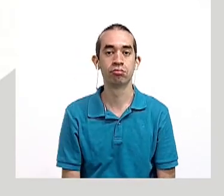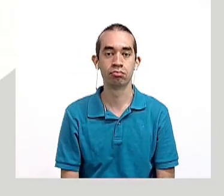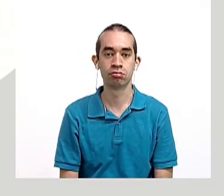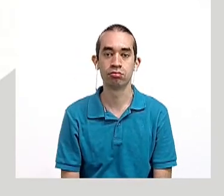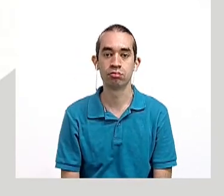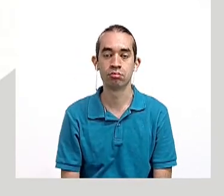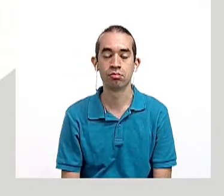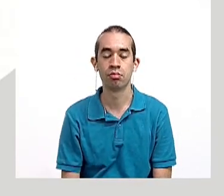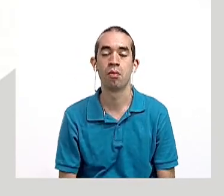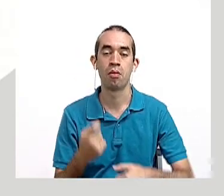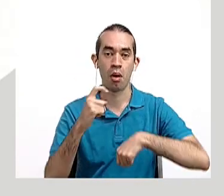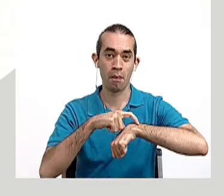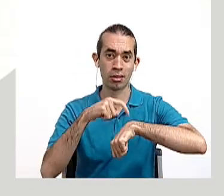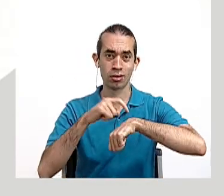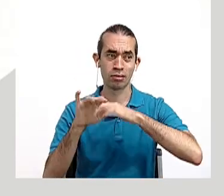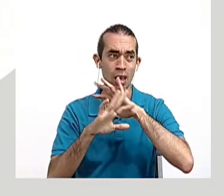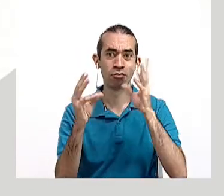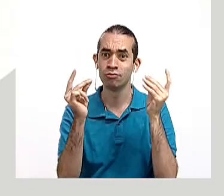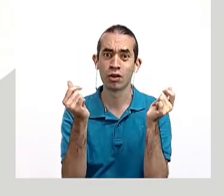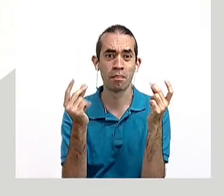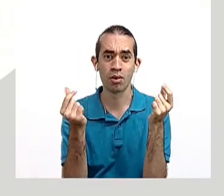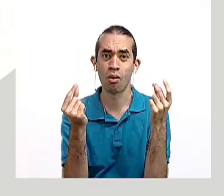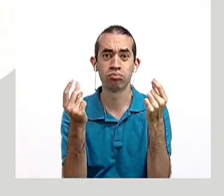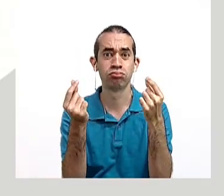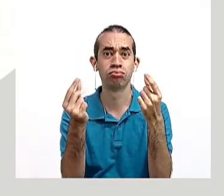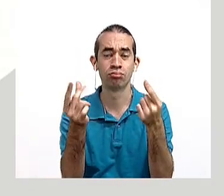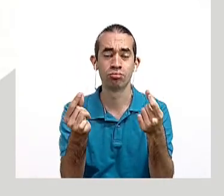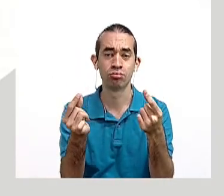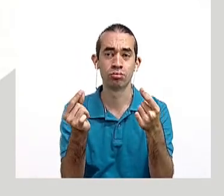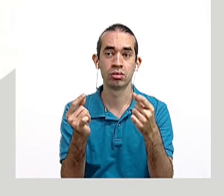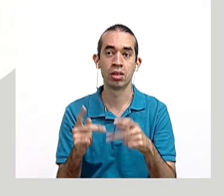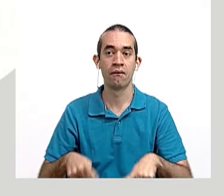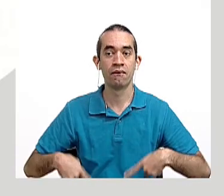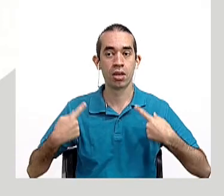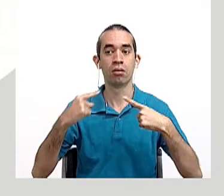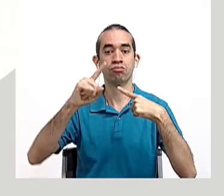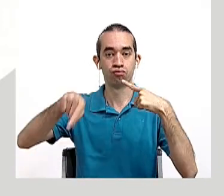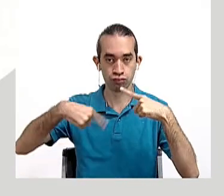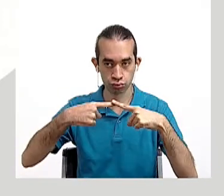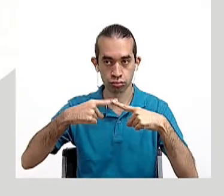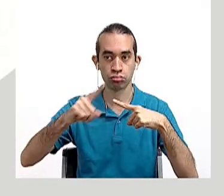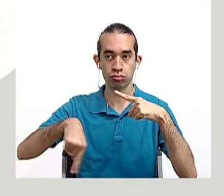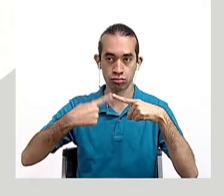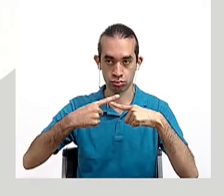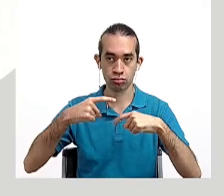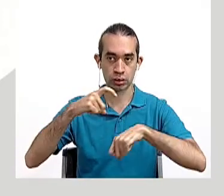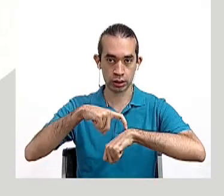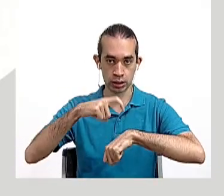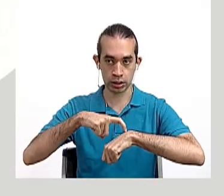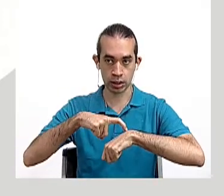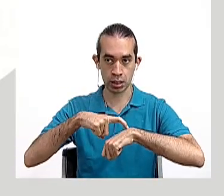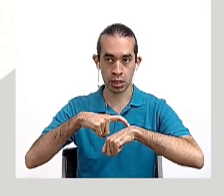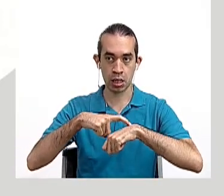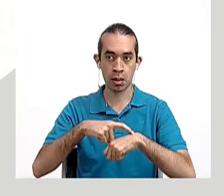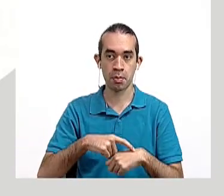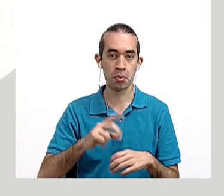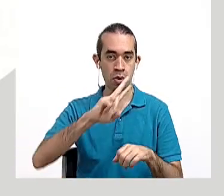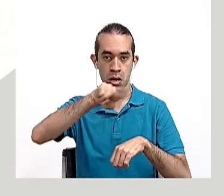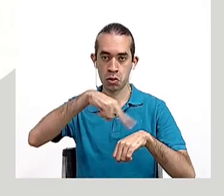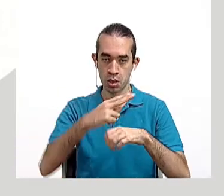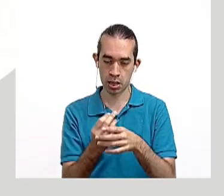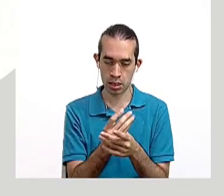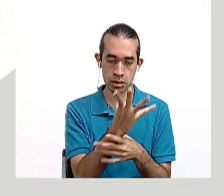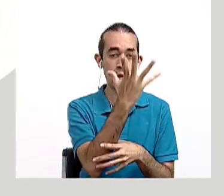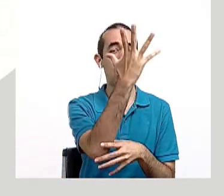cómo los momentos se van, y aunque el ciclo de la vida, de los tiempos, de las estaciones vuelven como